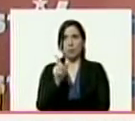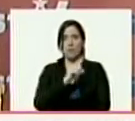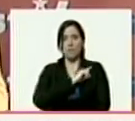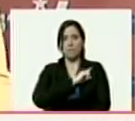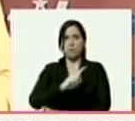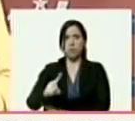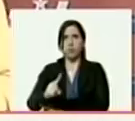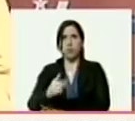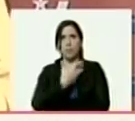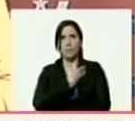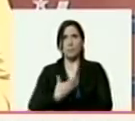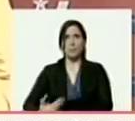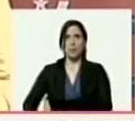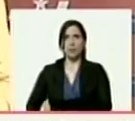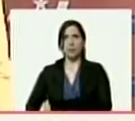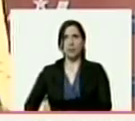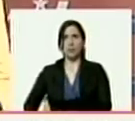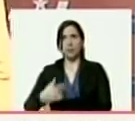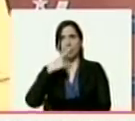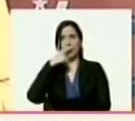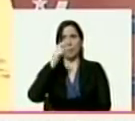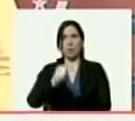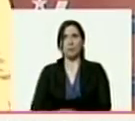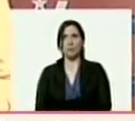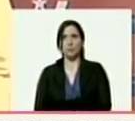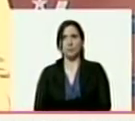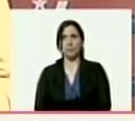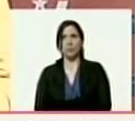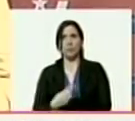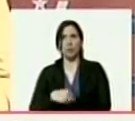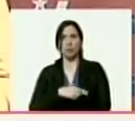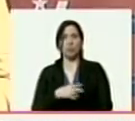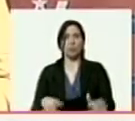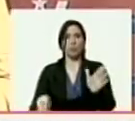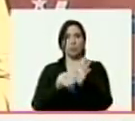por su presidente, Nicolás Maduro. Con esta información nosotros vamos a devolver pase al estudio. Adelante.